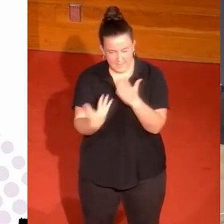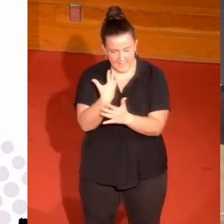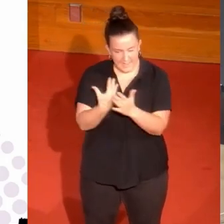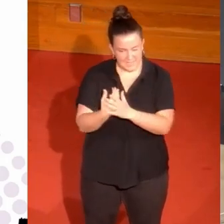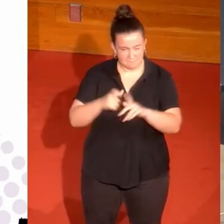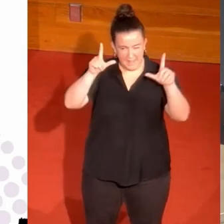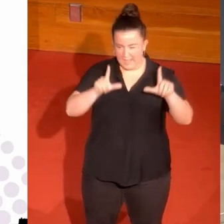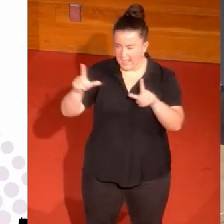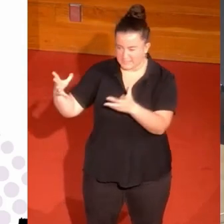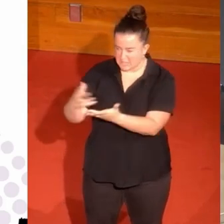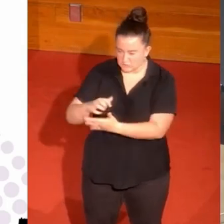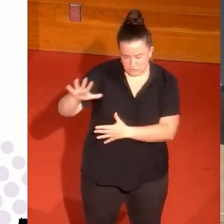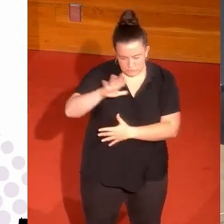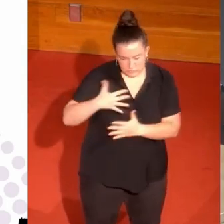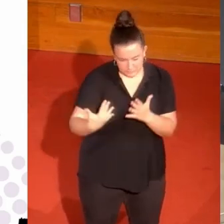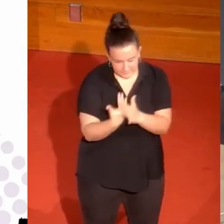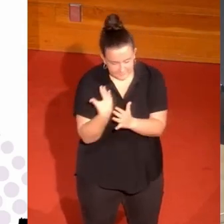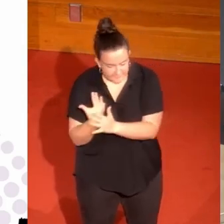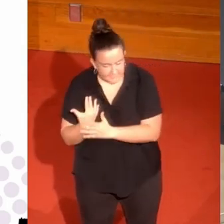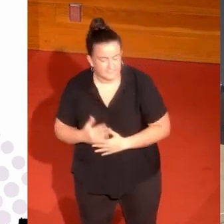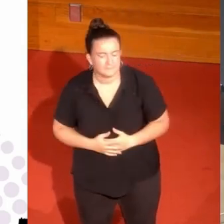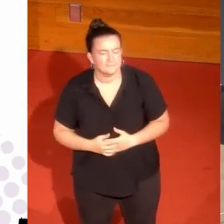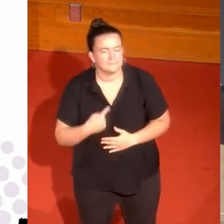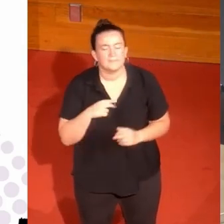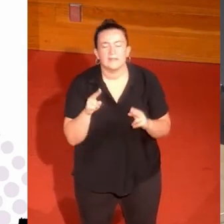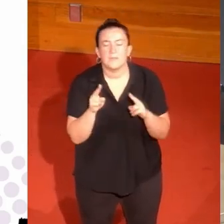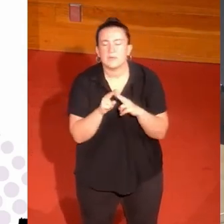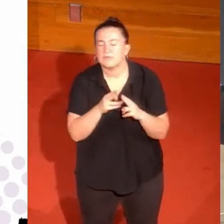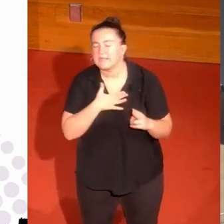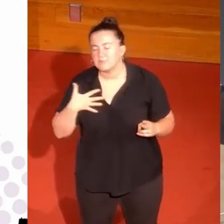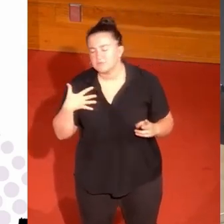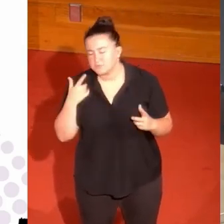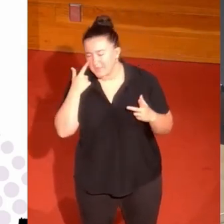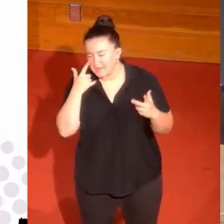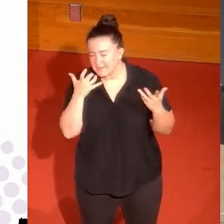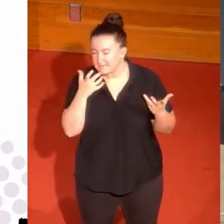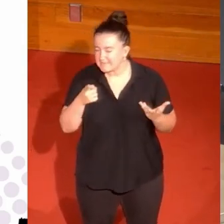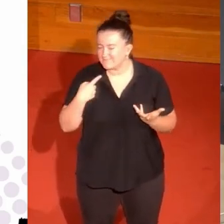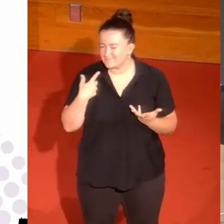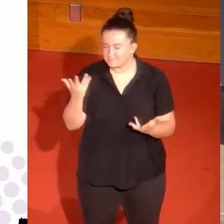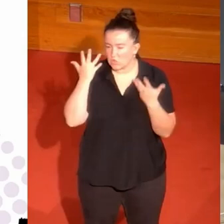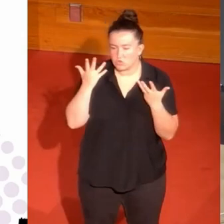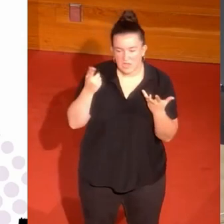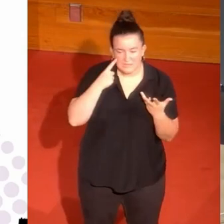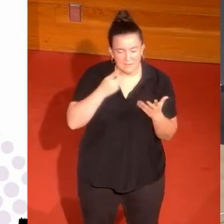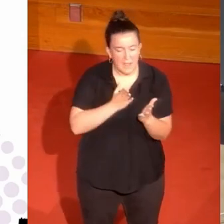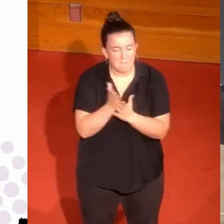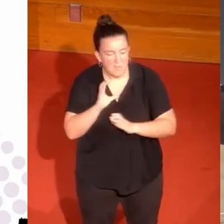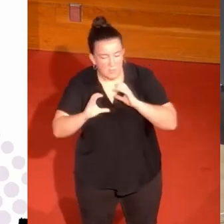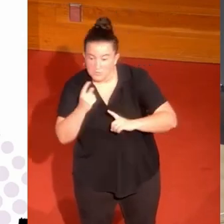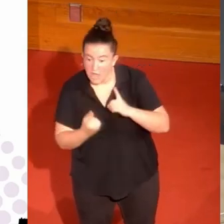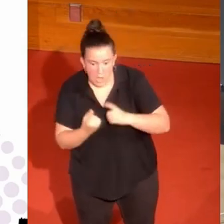y te queríamos preguntar a ver si nos recomiendas algún medio sobre todo que aunque sea en inglés